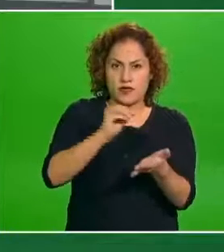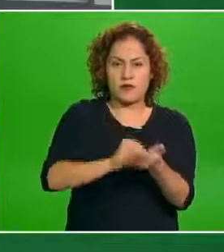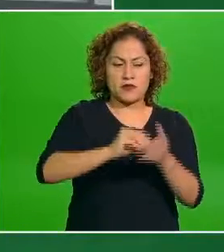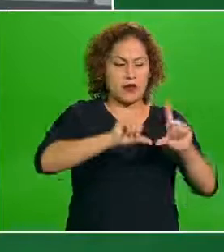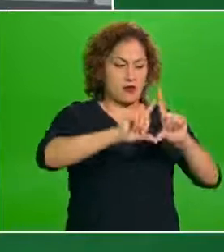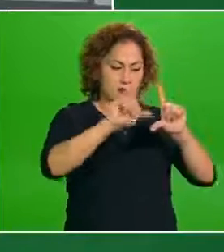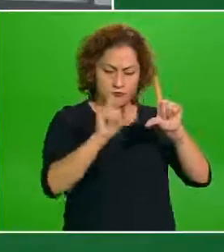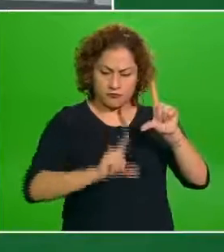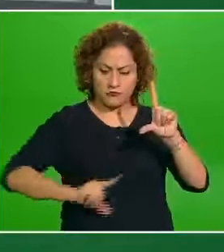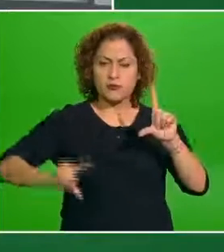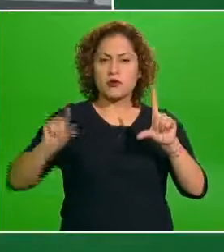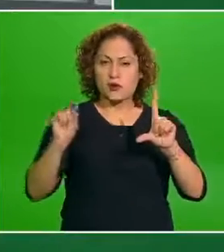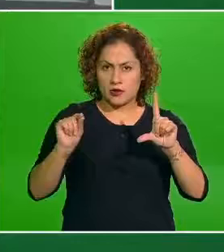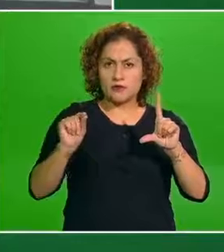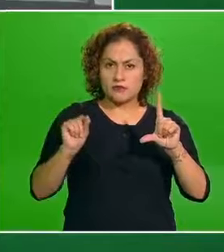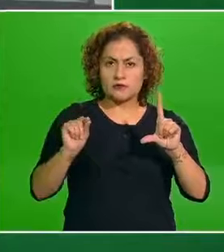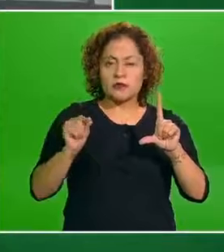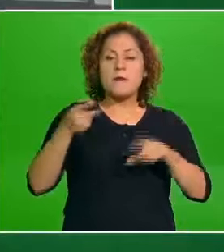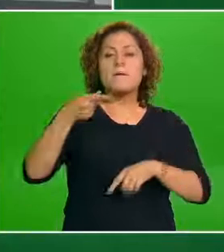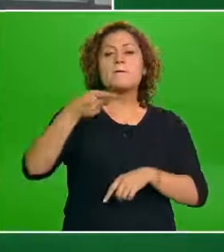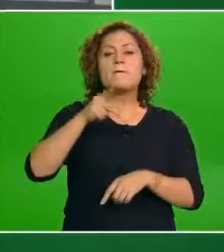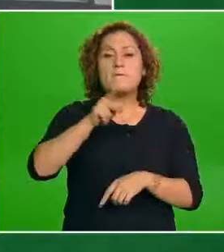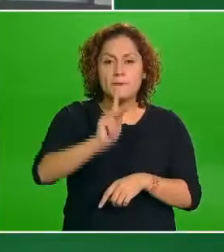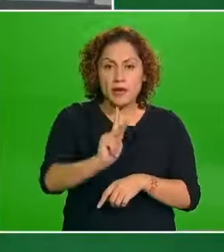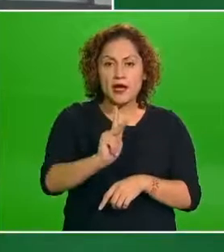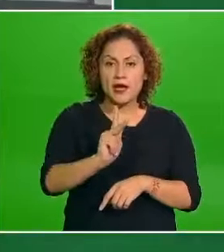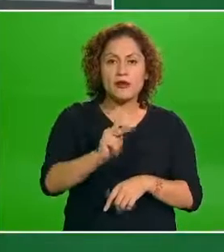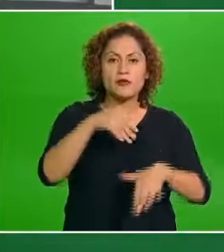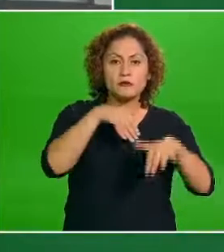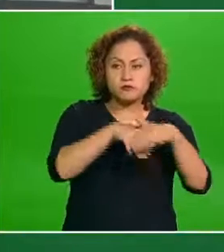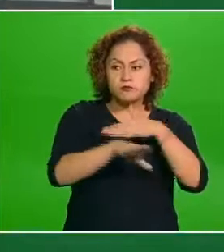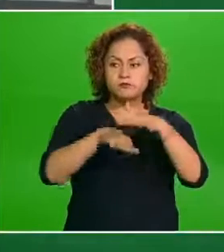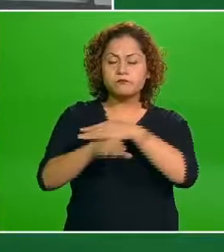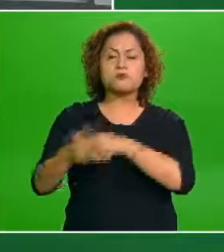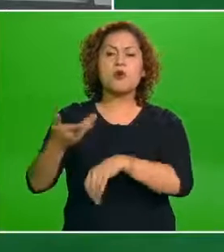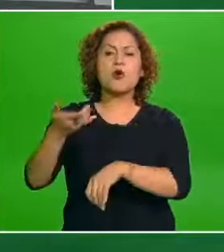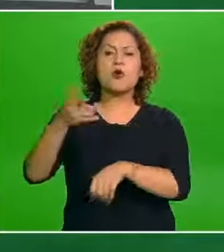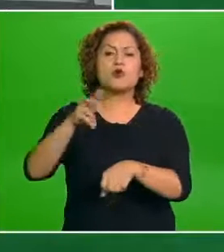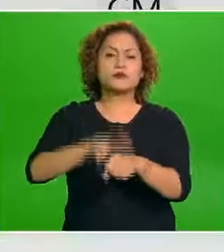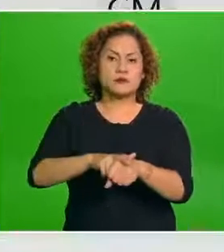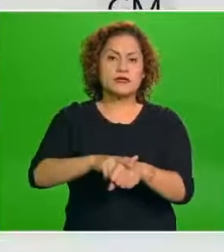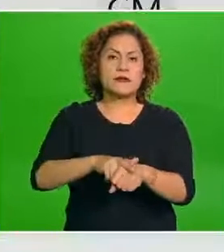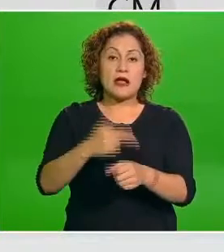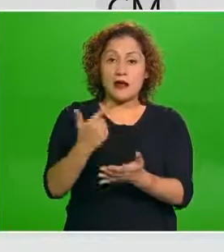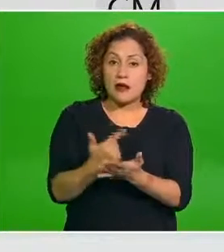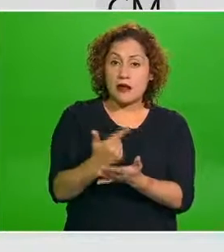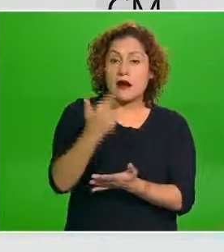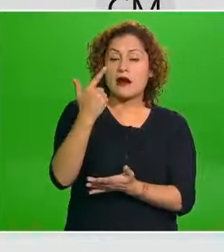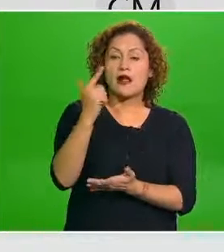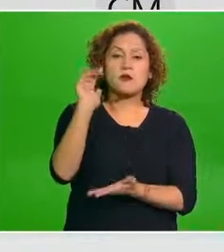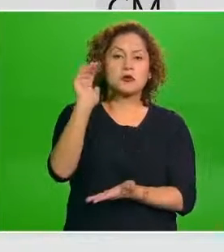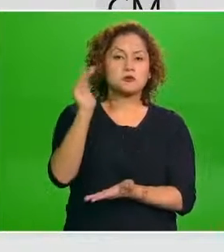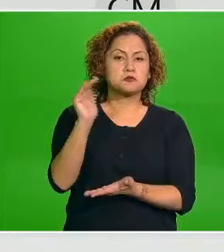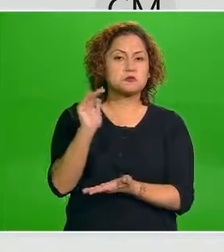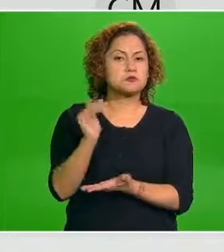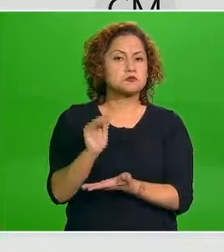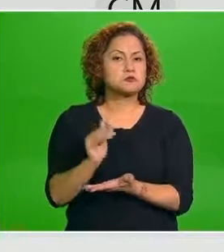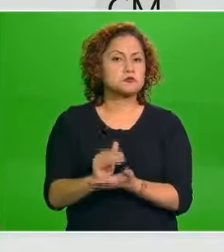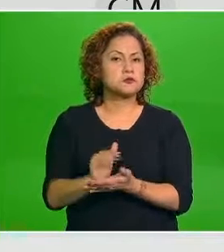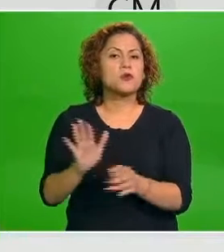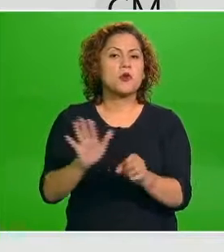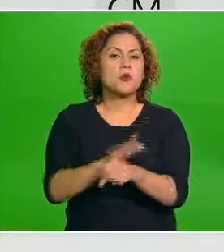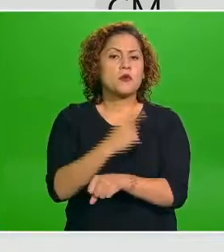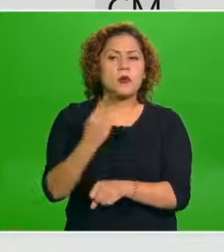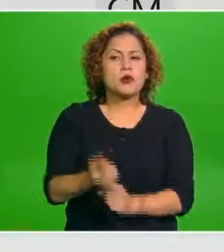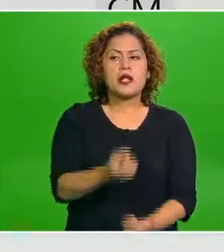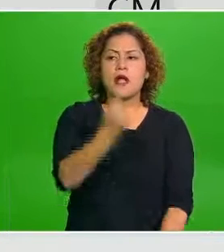encuentra en territorio mexicano, pues estas camas están disminuyendo en ocupación porque los casos que estamos presentando, pues